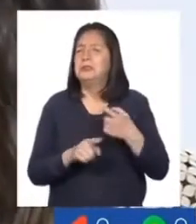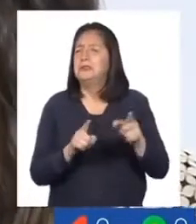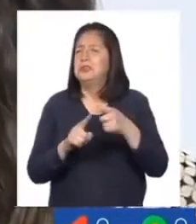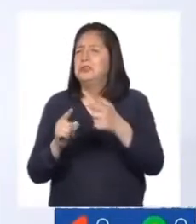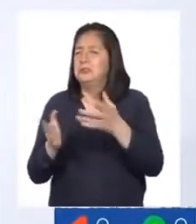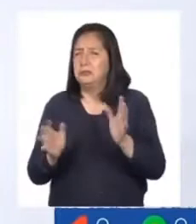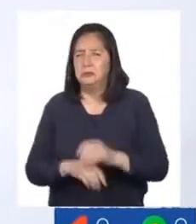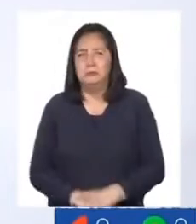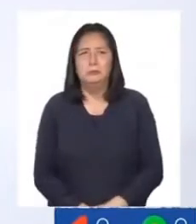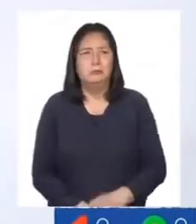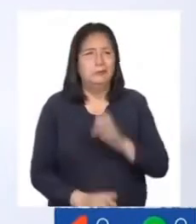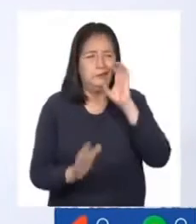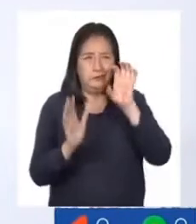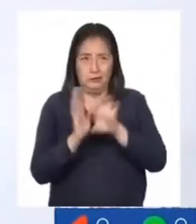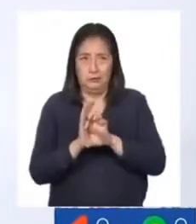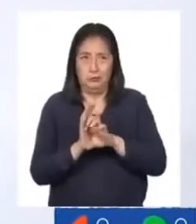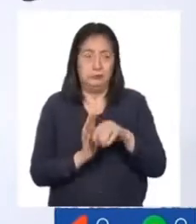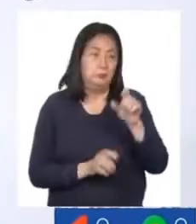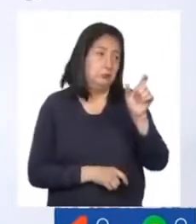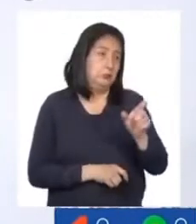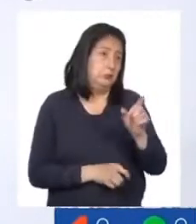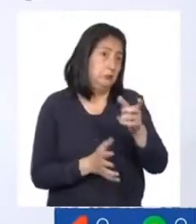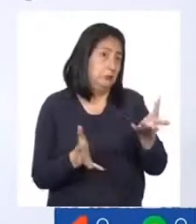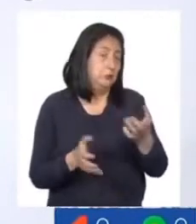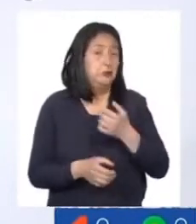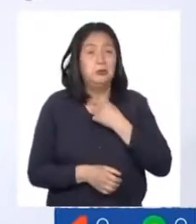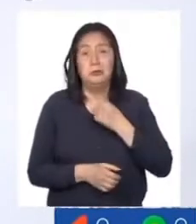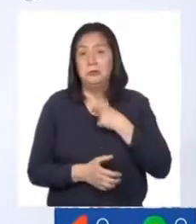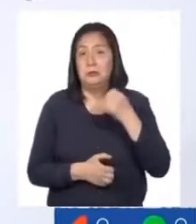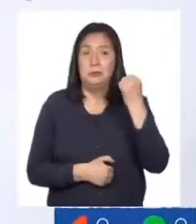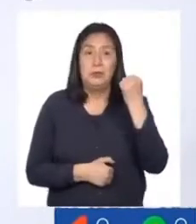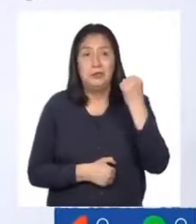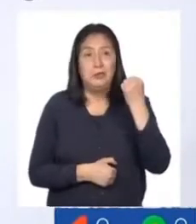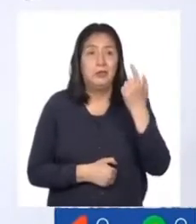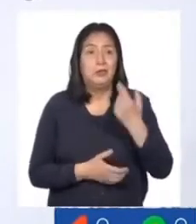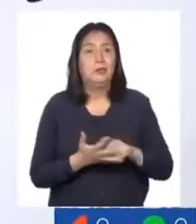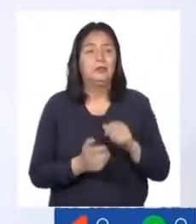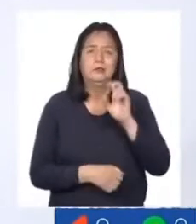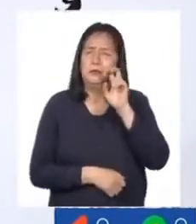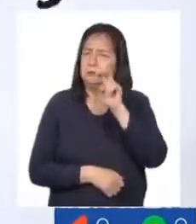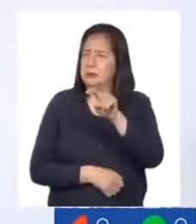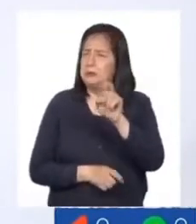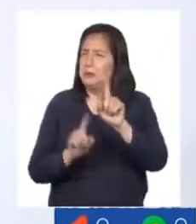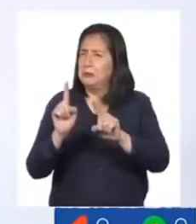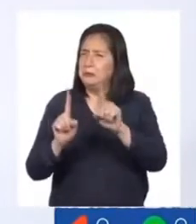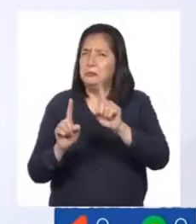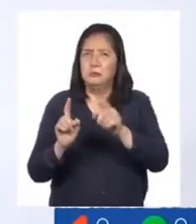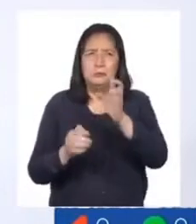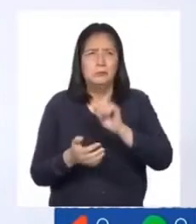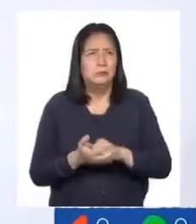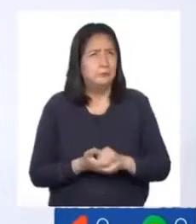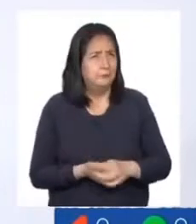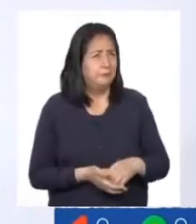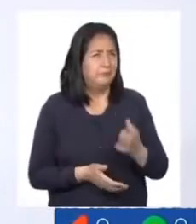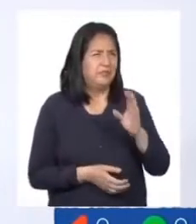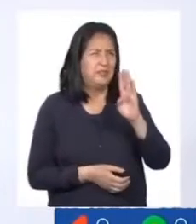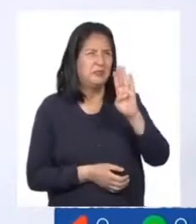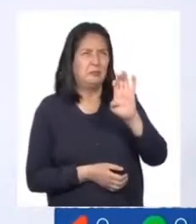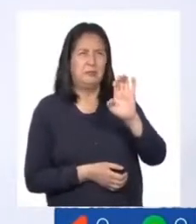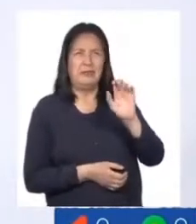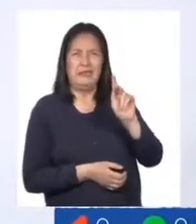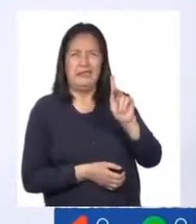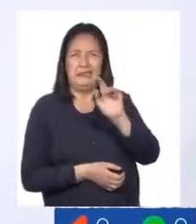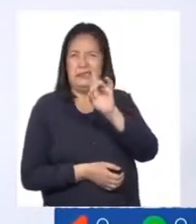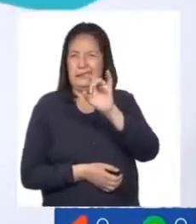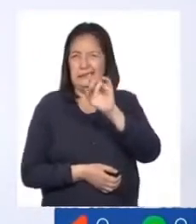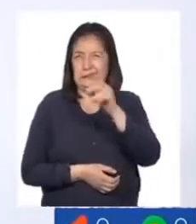distintas. Por ejemplo, hay personas a las que les encanta bailar. ¿Han visto alguna vez el breakdance? ¡Es